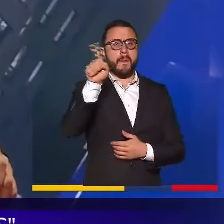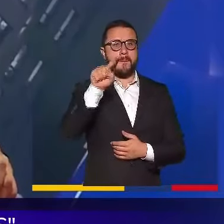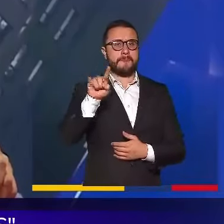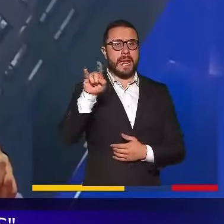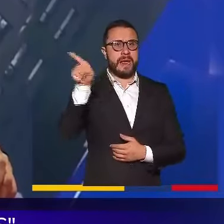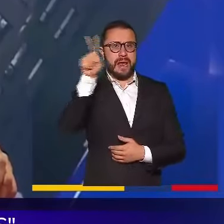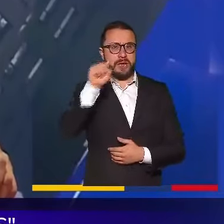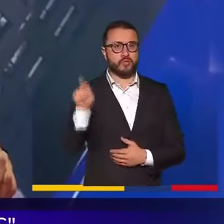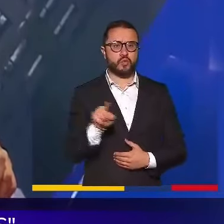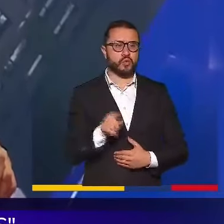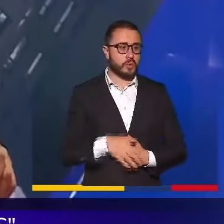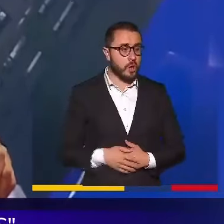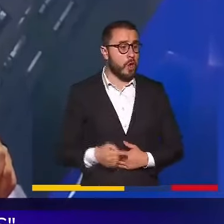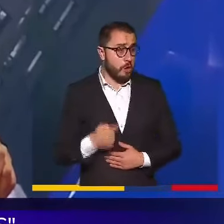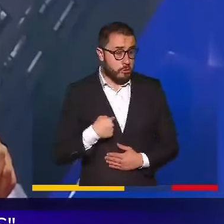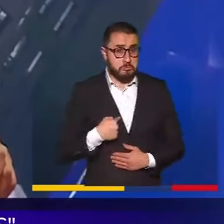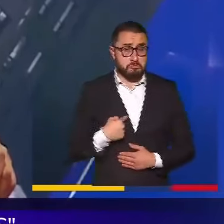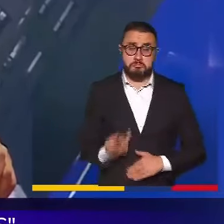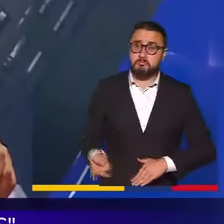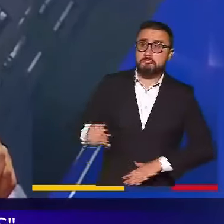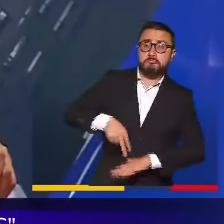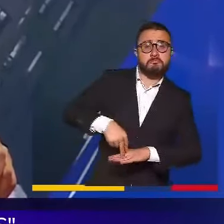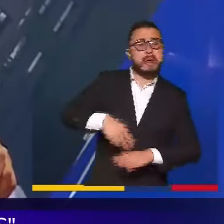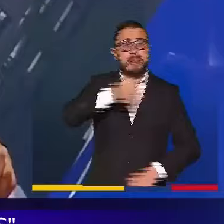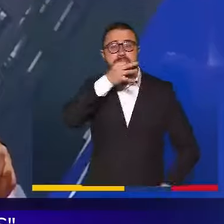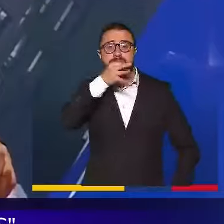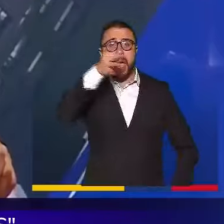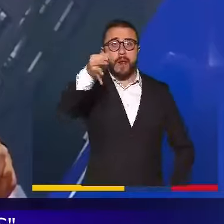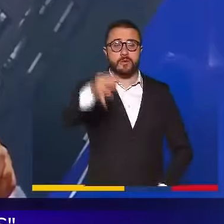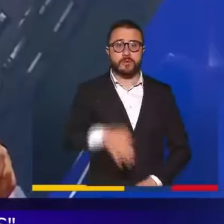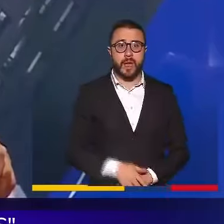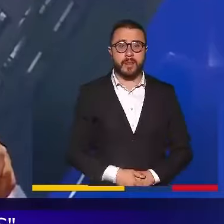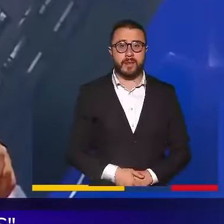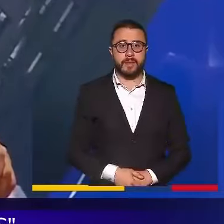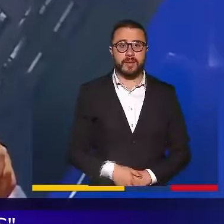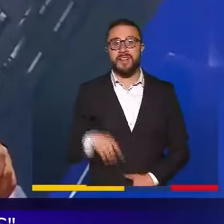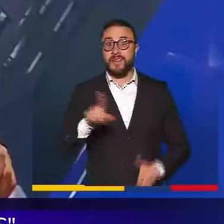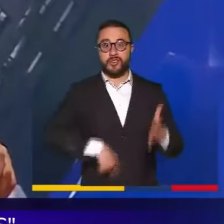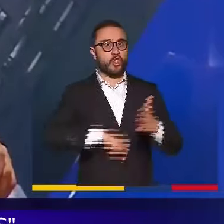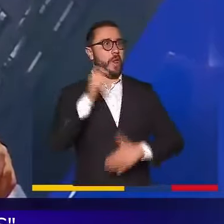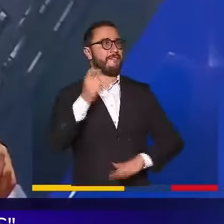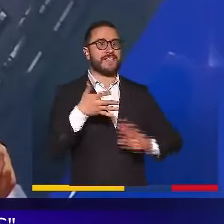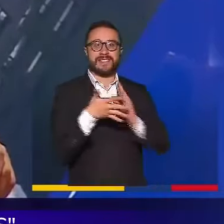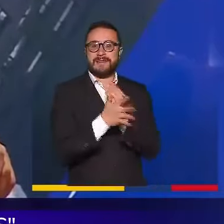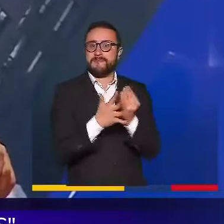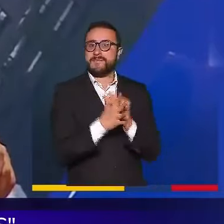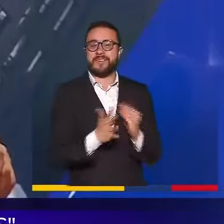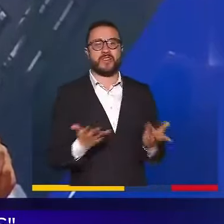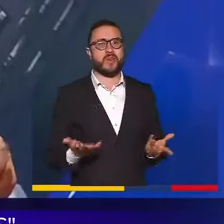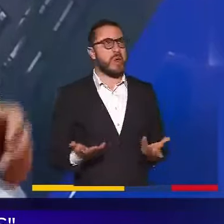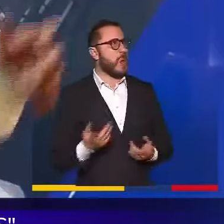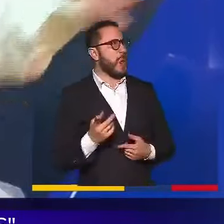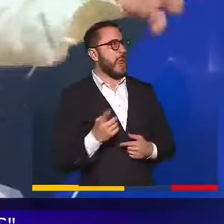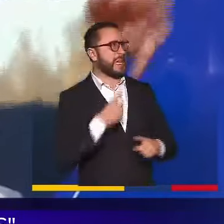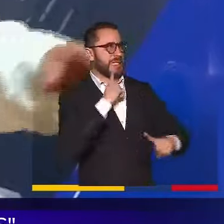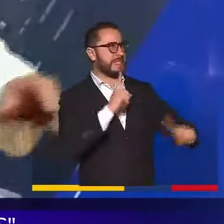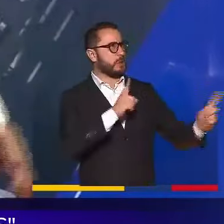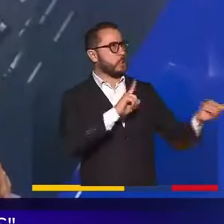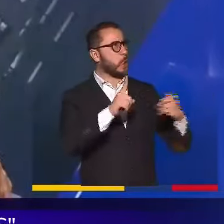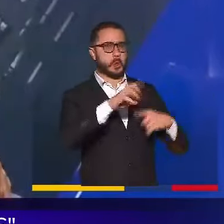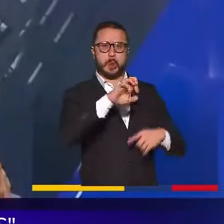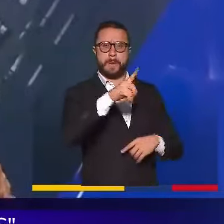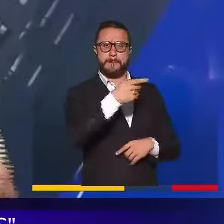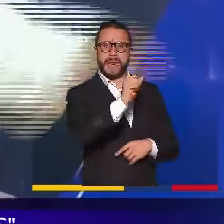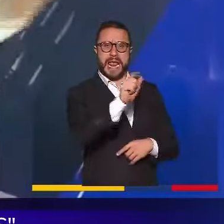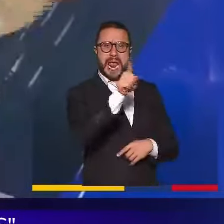que me atreví a denunciar, y de una vez salen los medios. ¿Pero qué hace hablando de Pegasus cuando